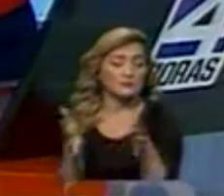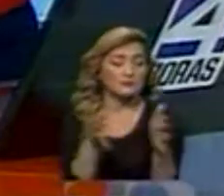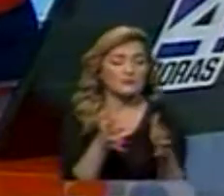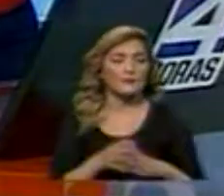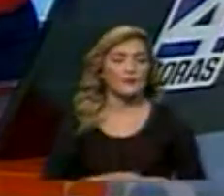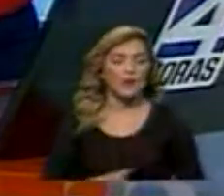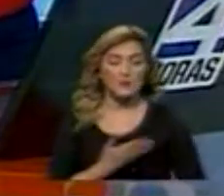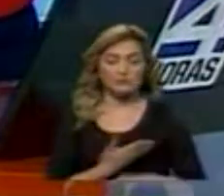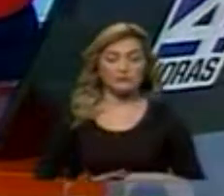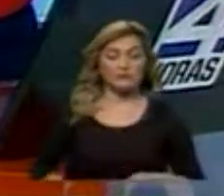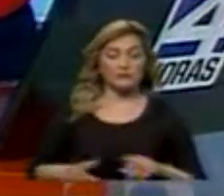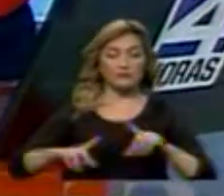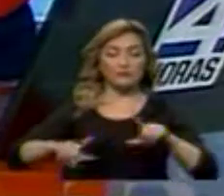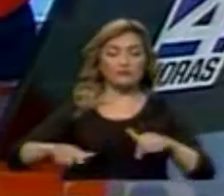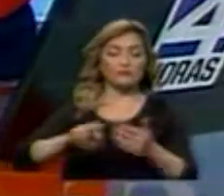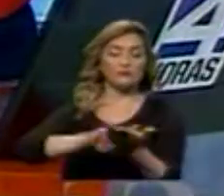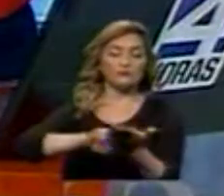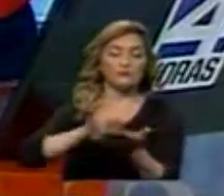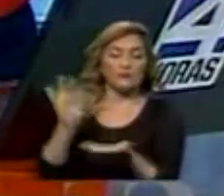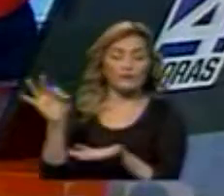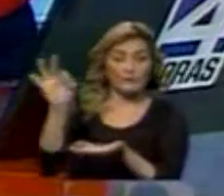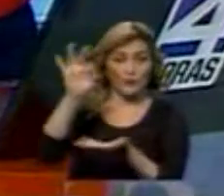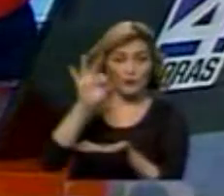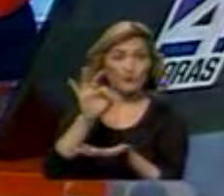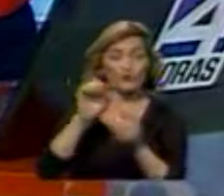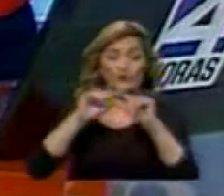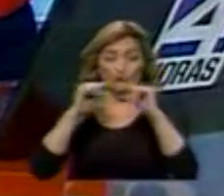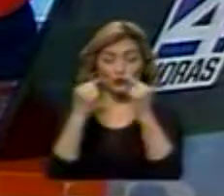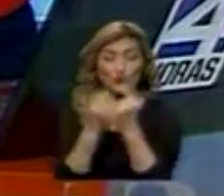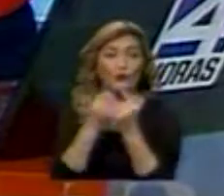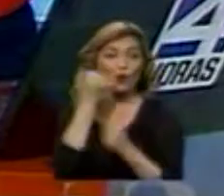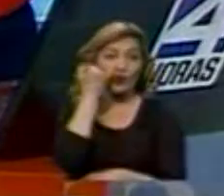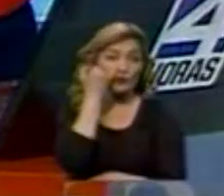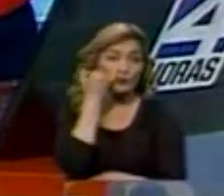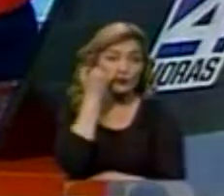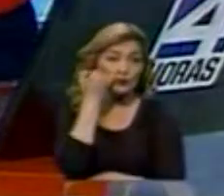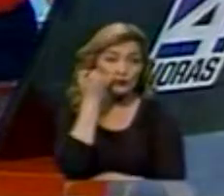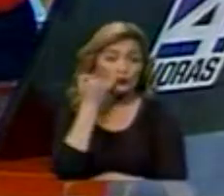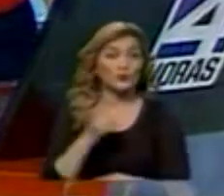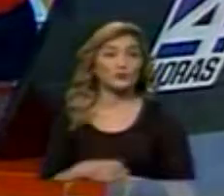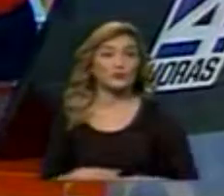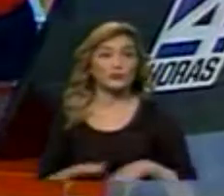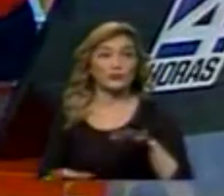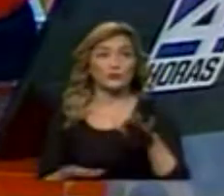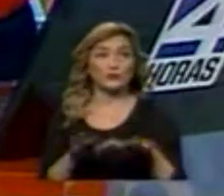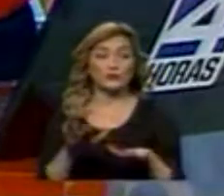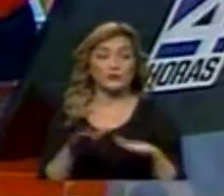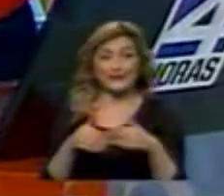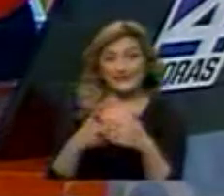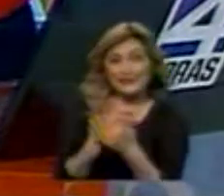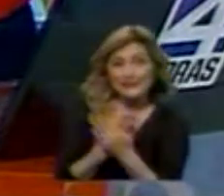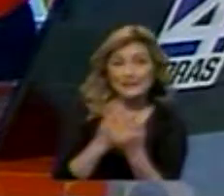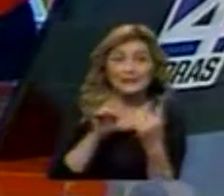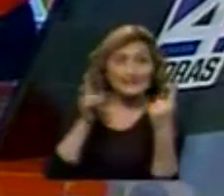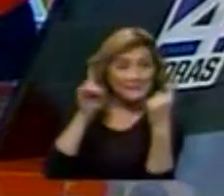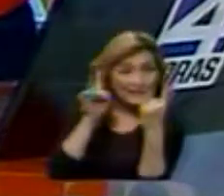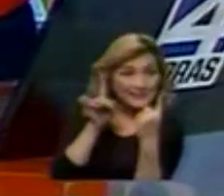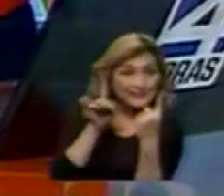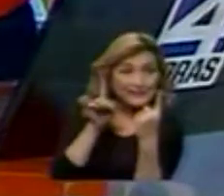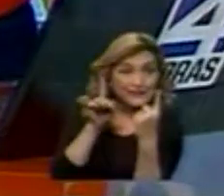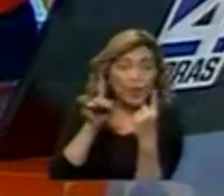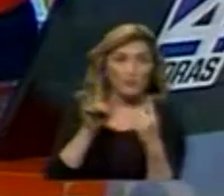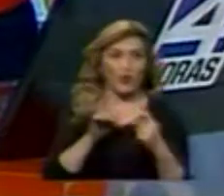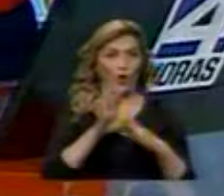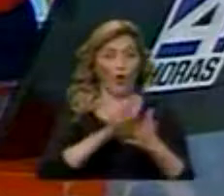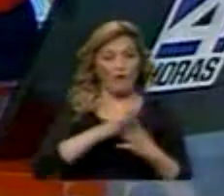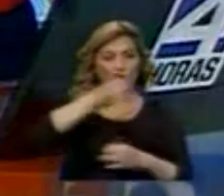El presidente Lenín Moreno se reunió con representantes de un sector del movimiento indígena, lo que parecía advertir nuevos acercamientos. En un comunicado,